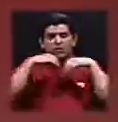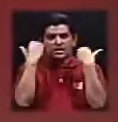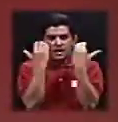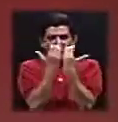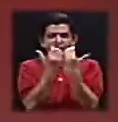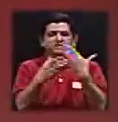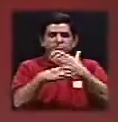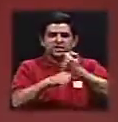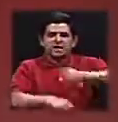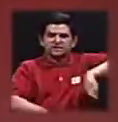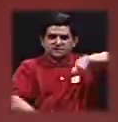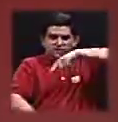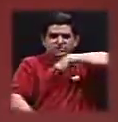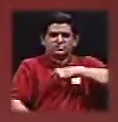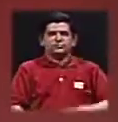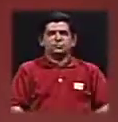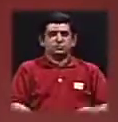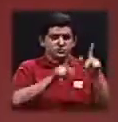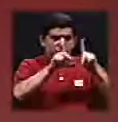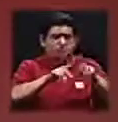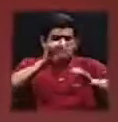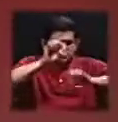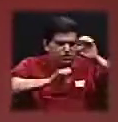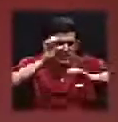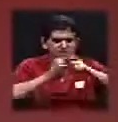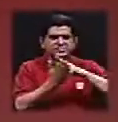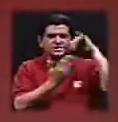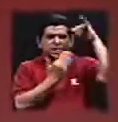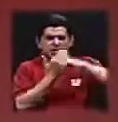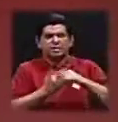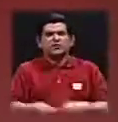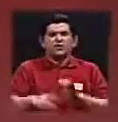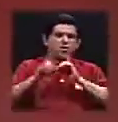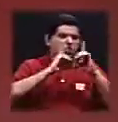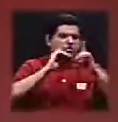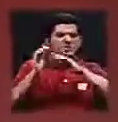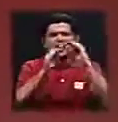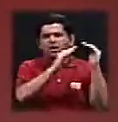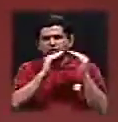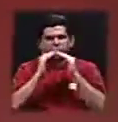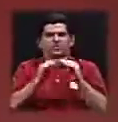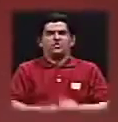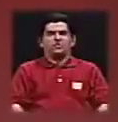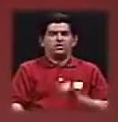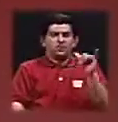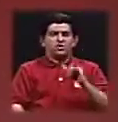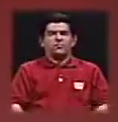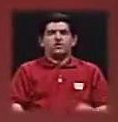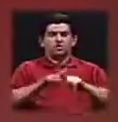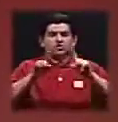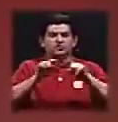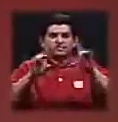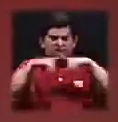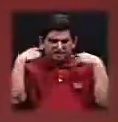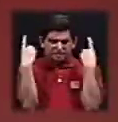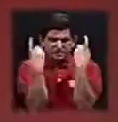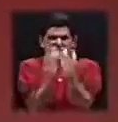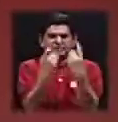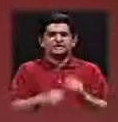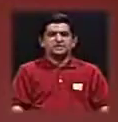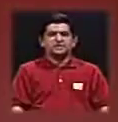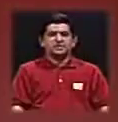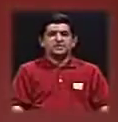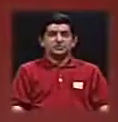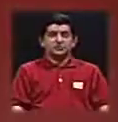que hicimos de personal que evaluara los proyectos, hicimos diálogos con las comunidades, con las unidades académicas, para que con